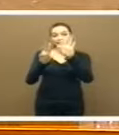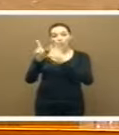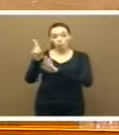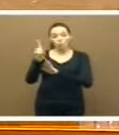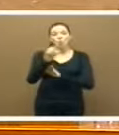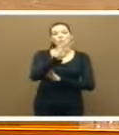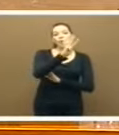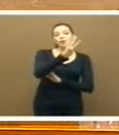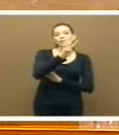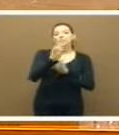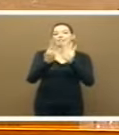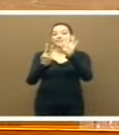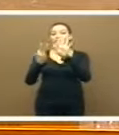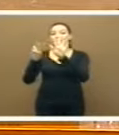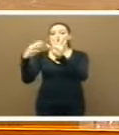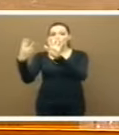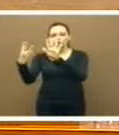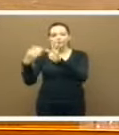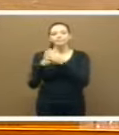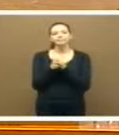471 y 478